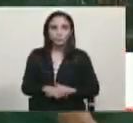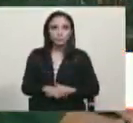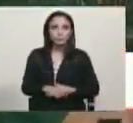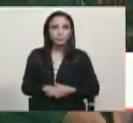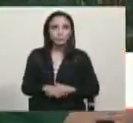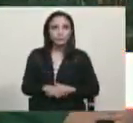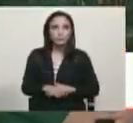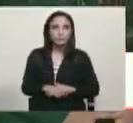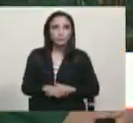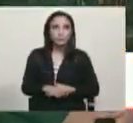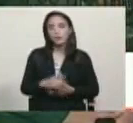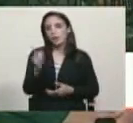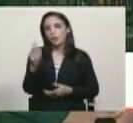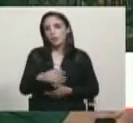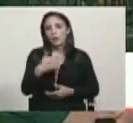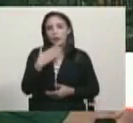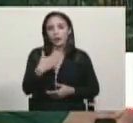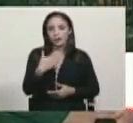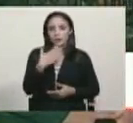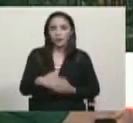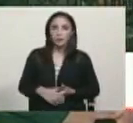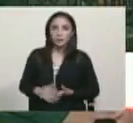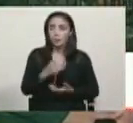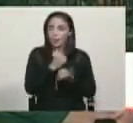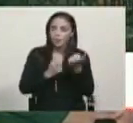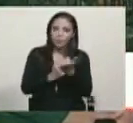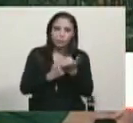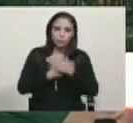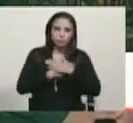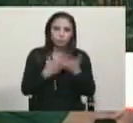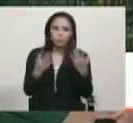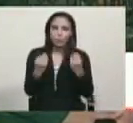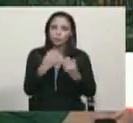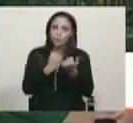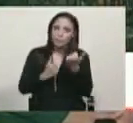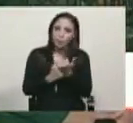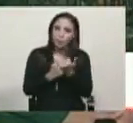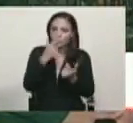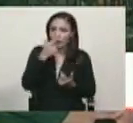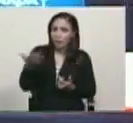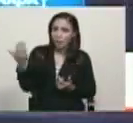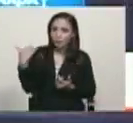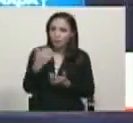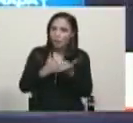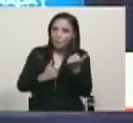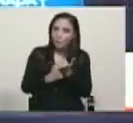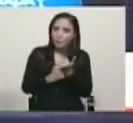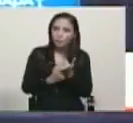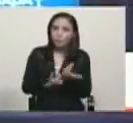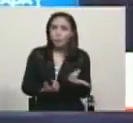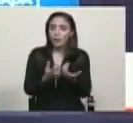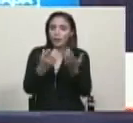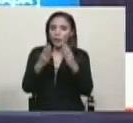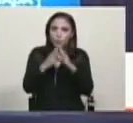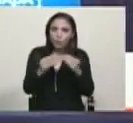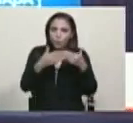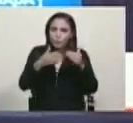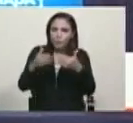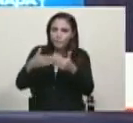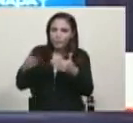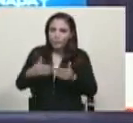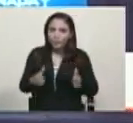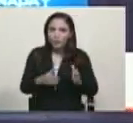presidente, agradecerle este apoyo. Usted nos dio un apoyo el año pasado para rehabilitar y